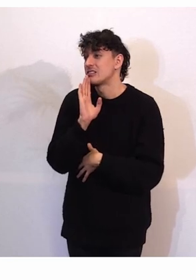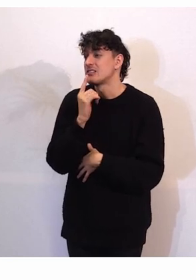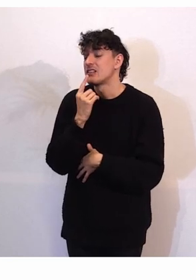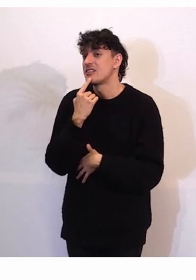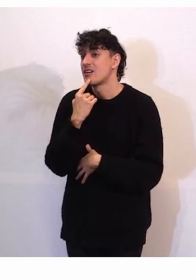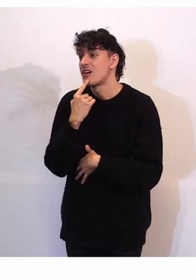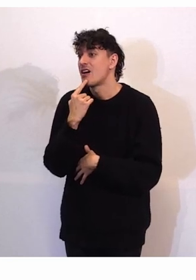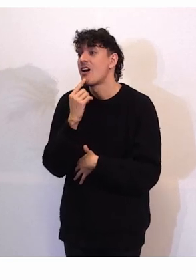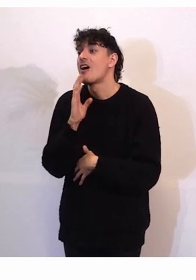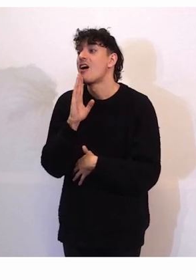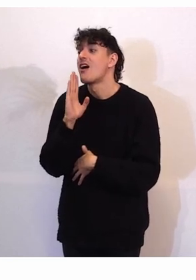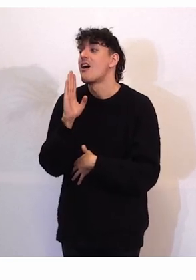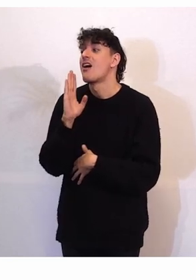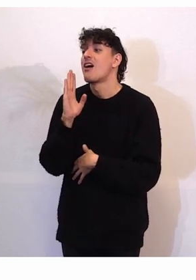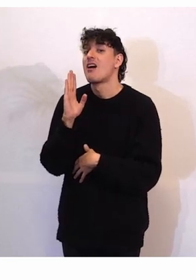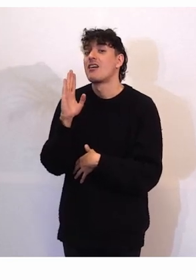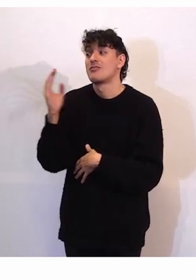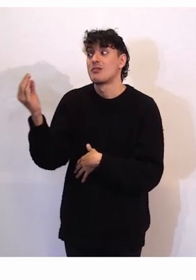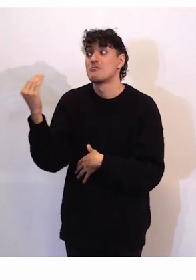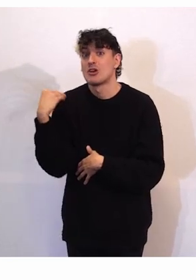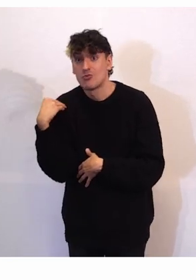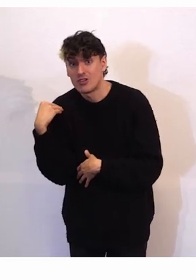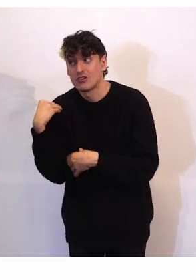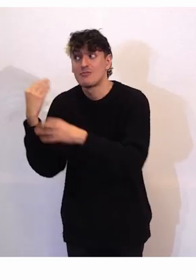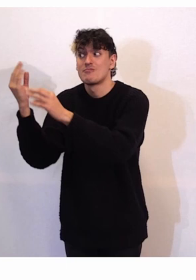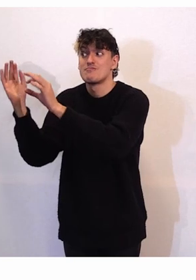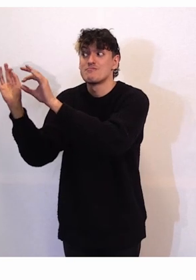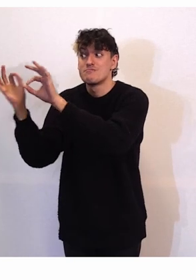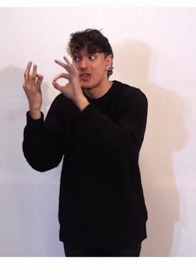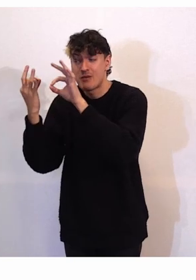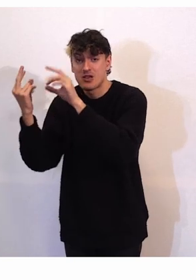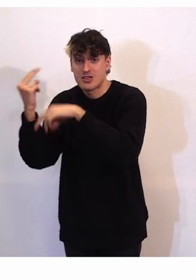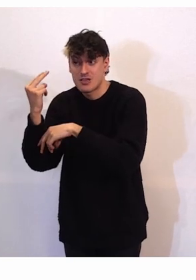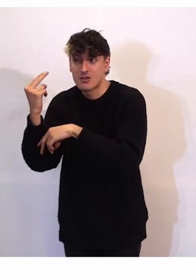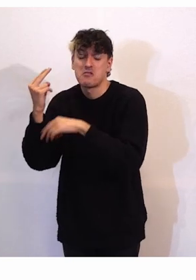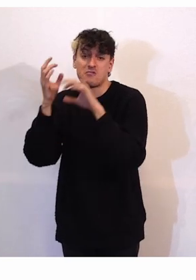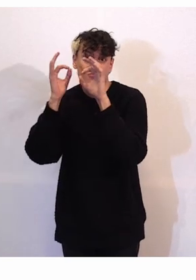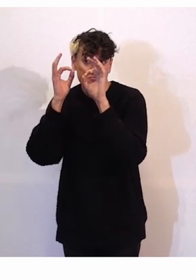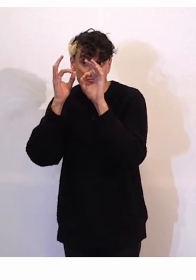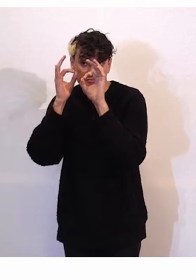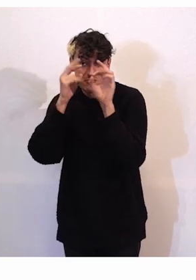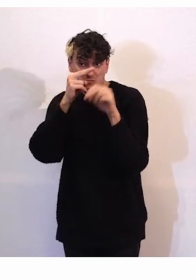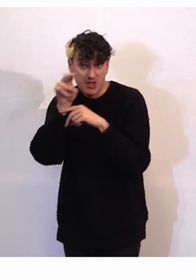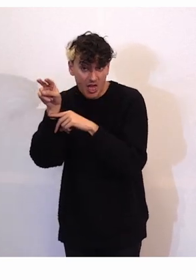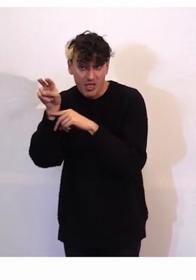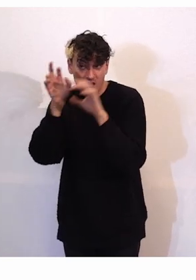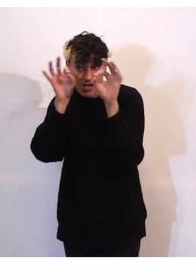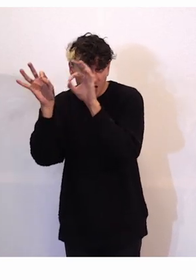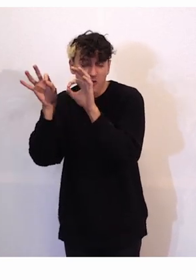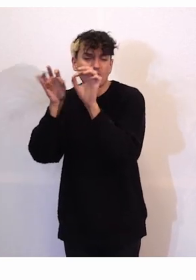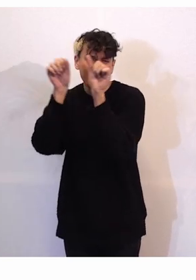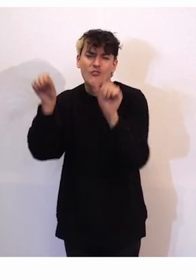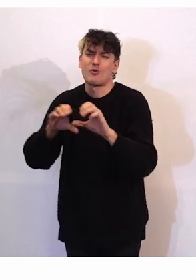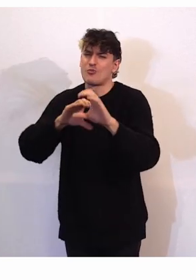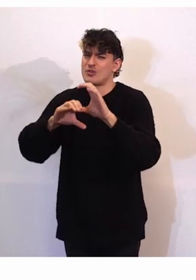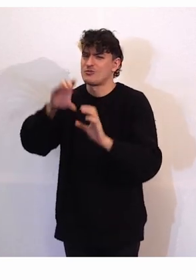comunicación maravillosa que nos une y que nos hace estar aquí todos juntos en este momento, para aprender y para